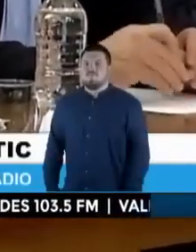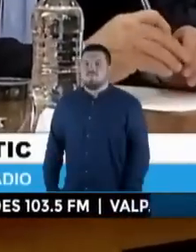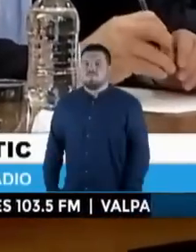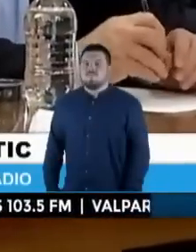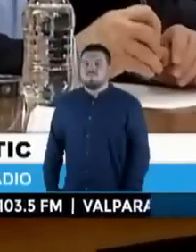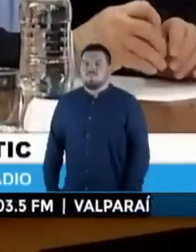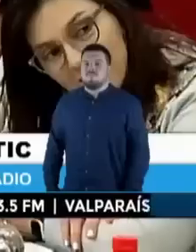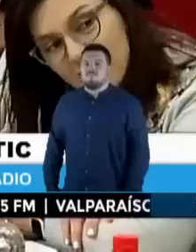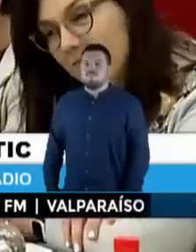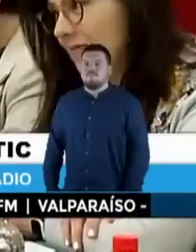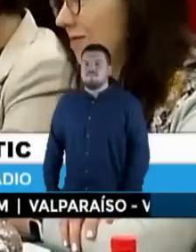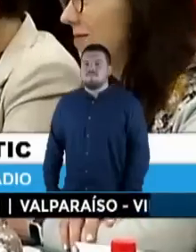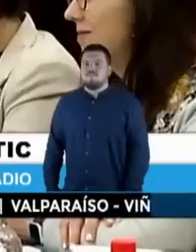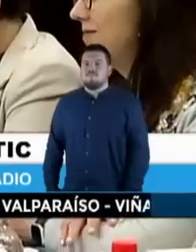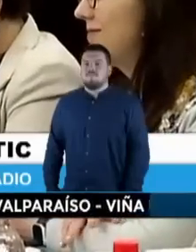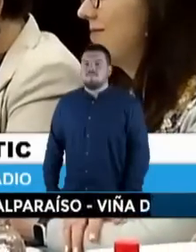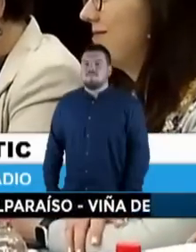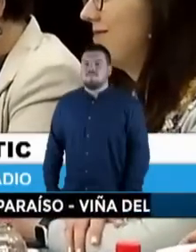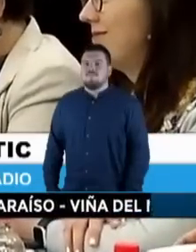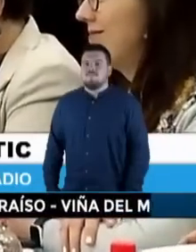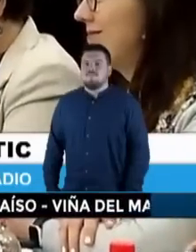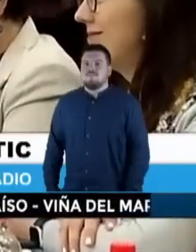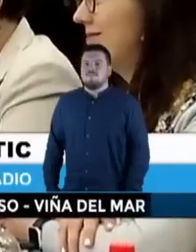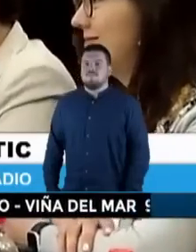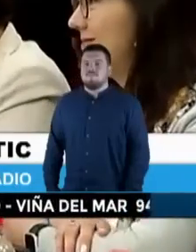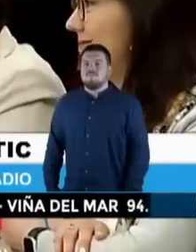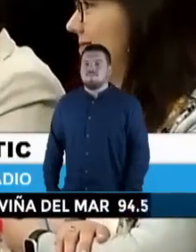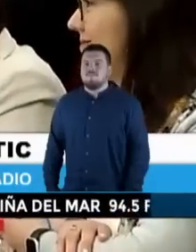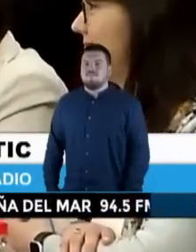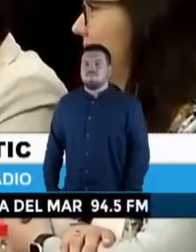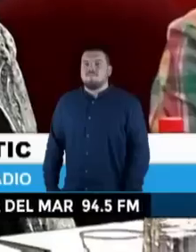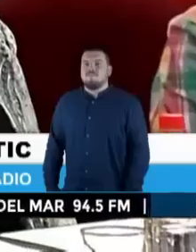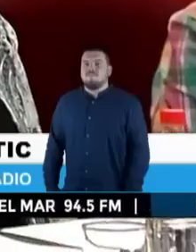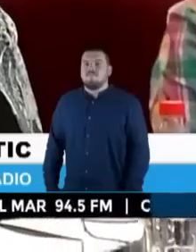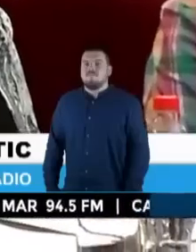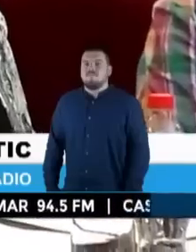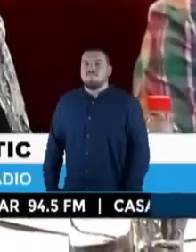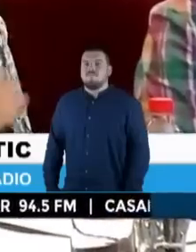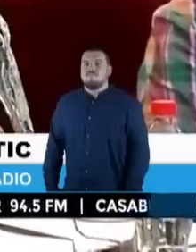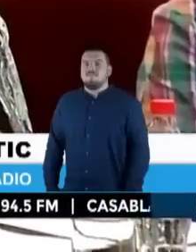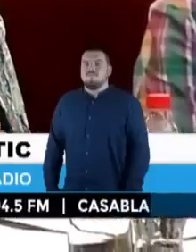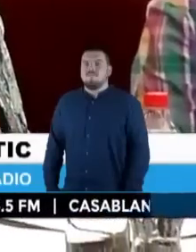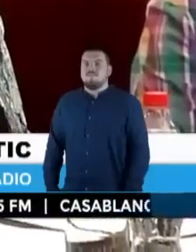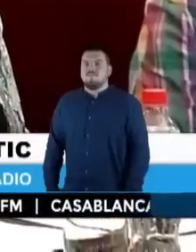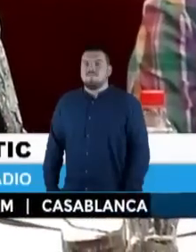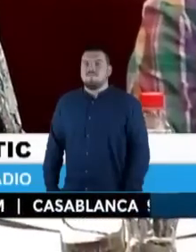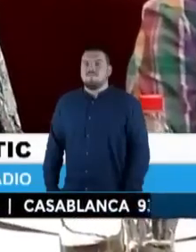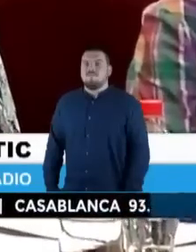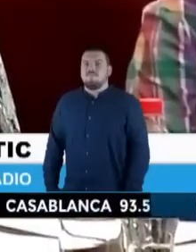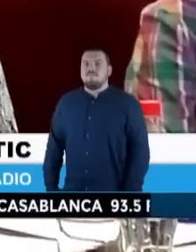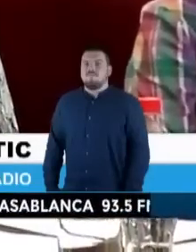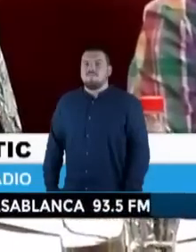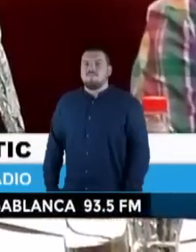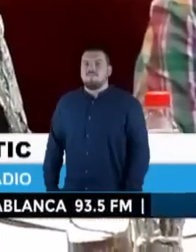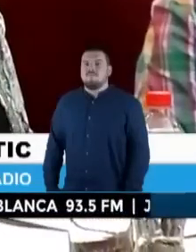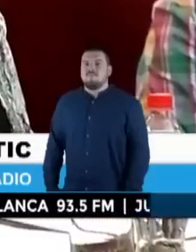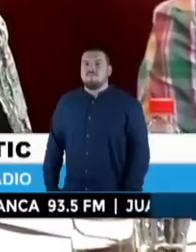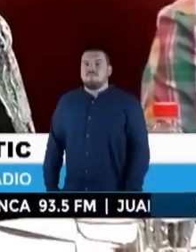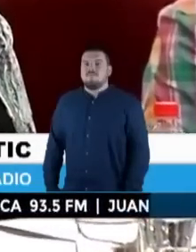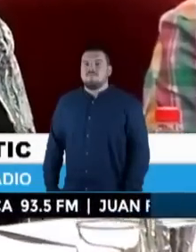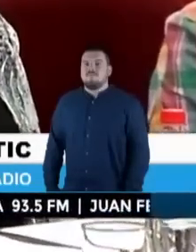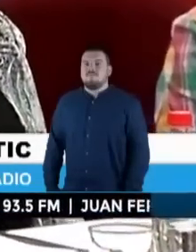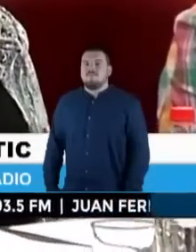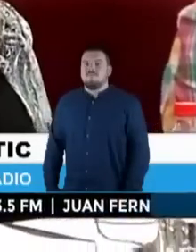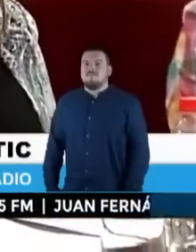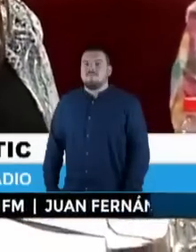al interior del bloque de la centro izquierda hay personas con mayor experiencia que en Apruebo Dignidad, que ha sido también una de las críticas que ha